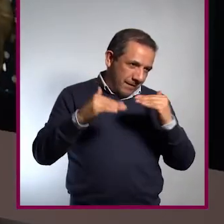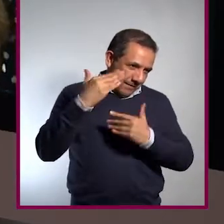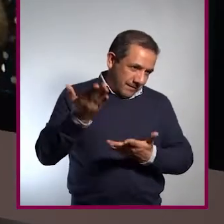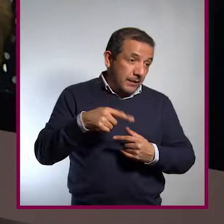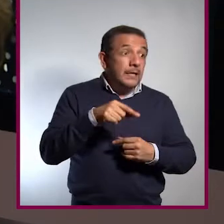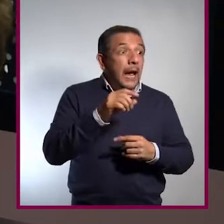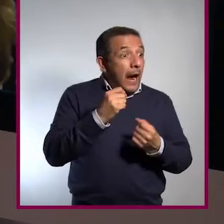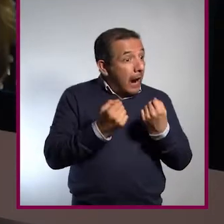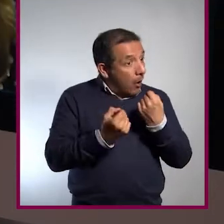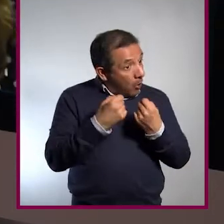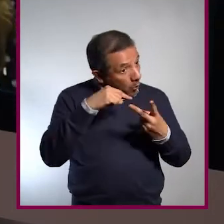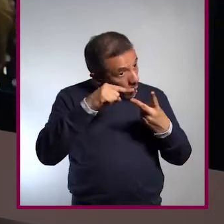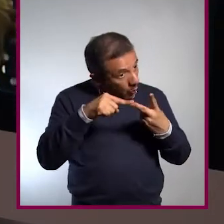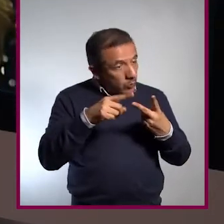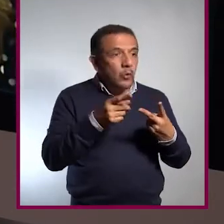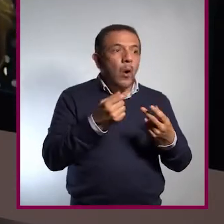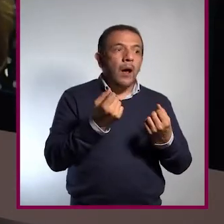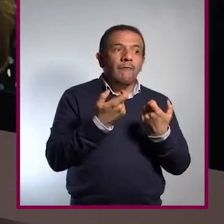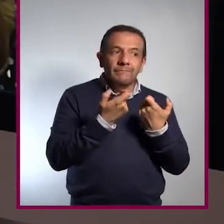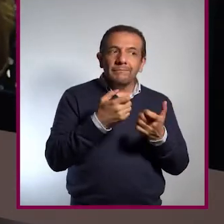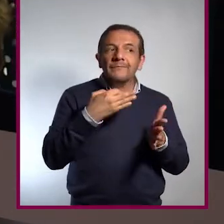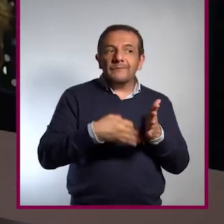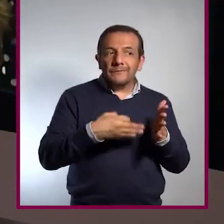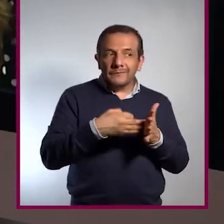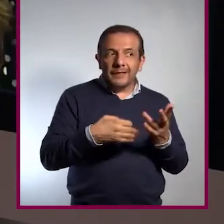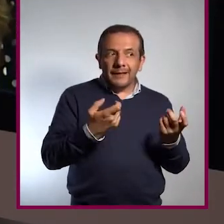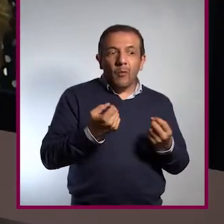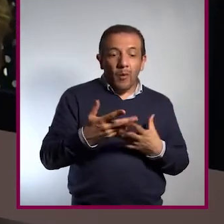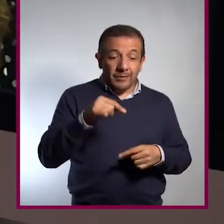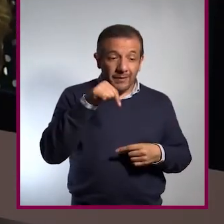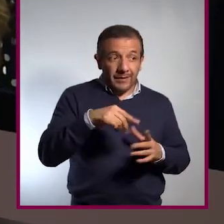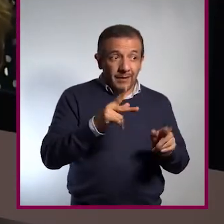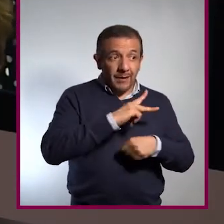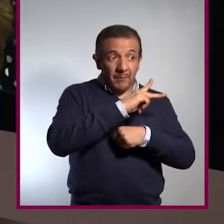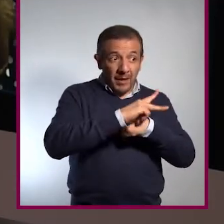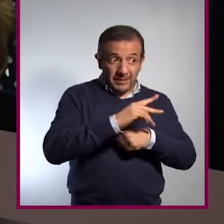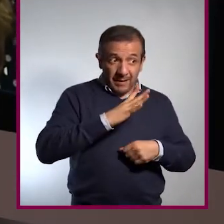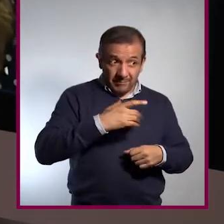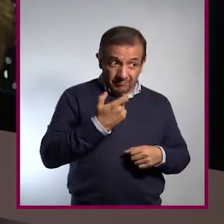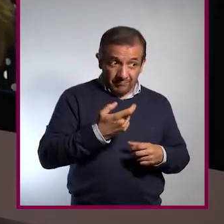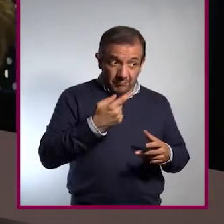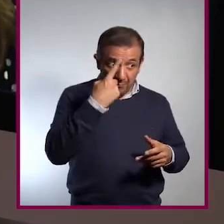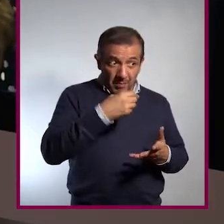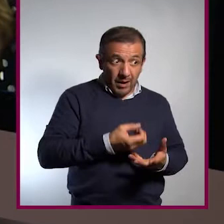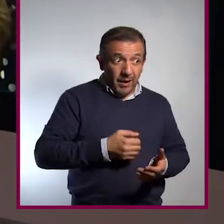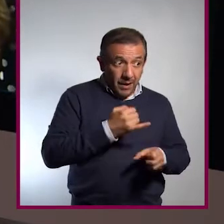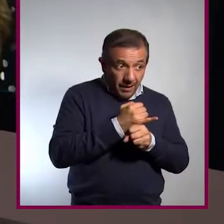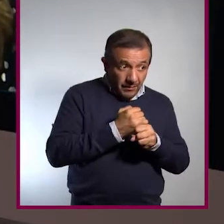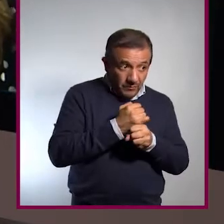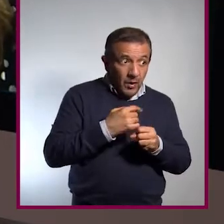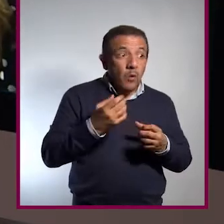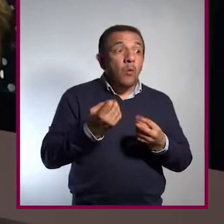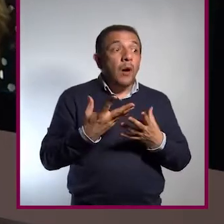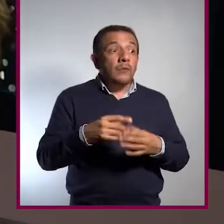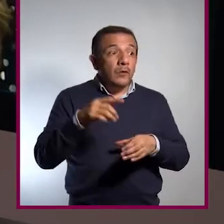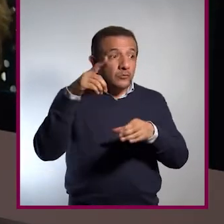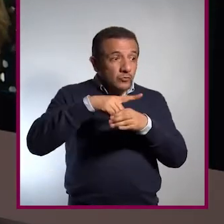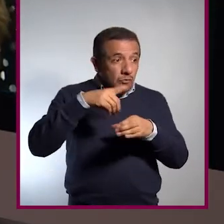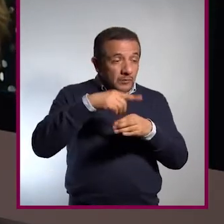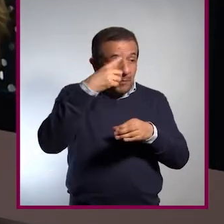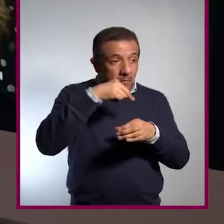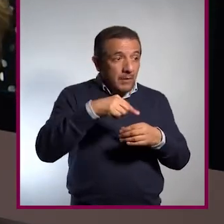Otro factor muy grande es qué tanta inversión económica existe en sus países, ¿no? Por ejemplo, cuántos